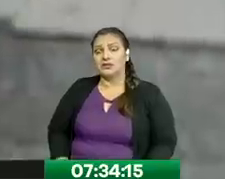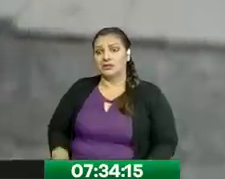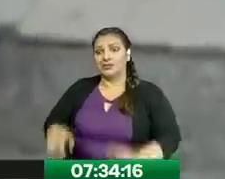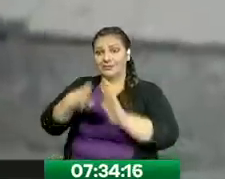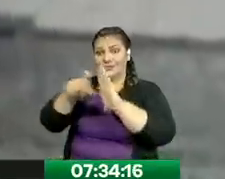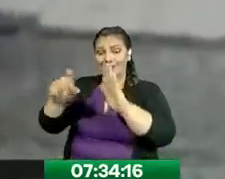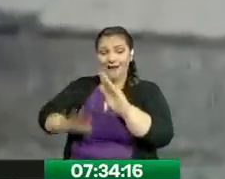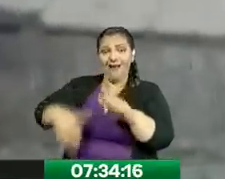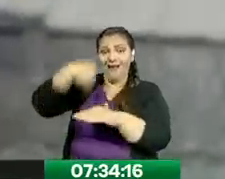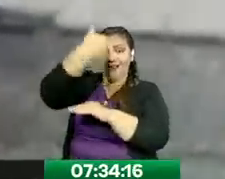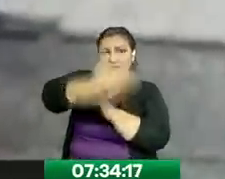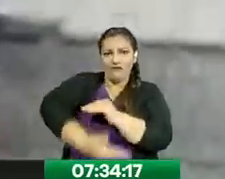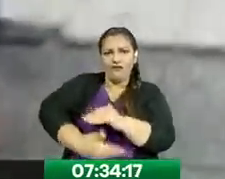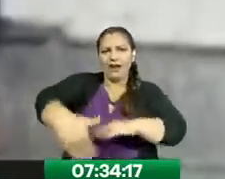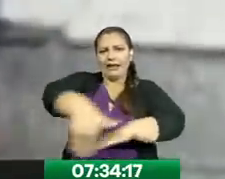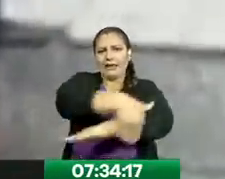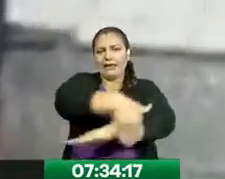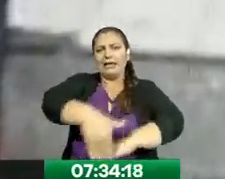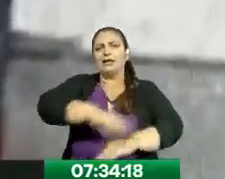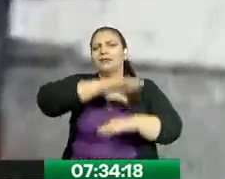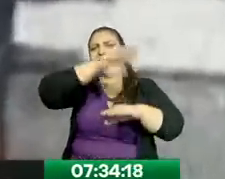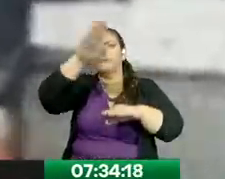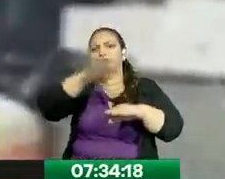ese está gravado